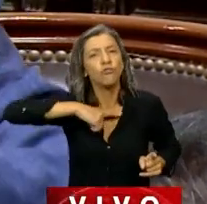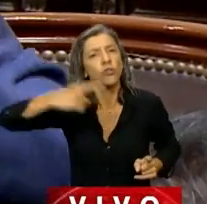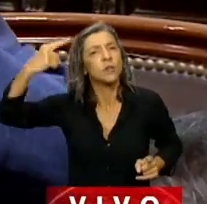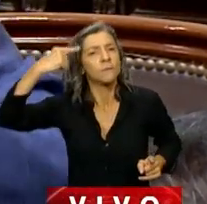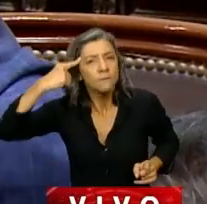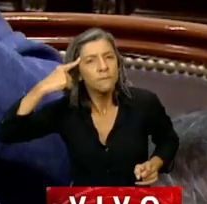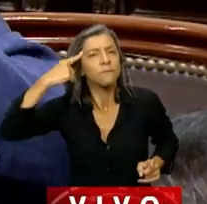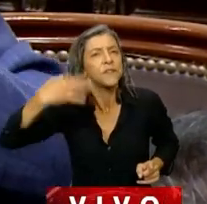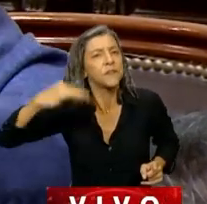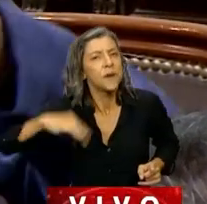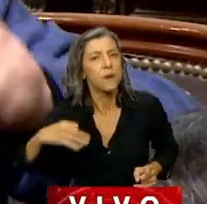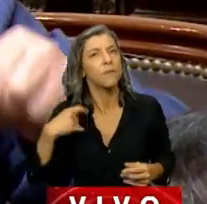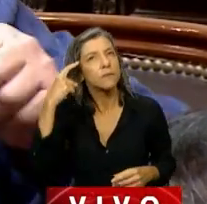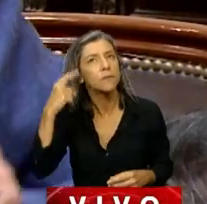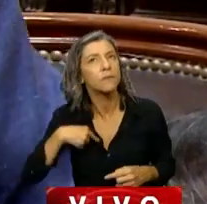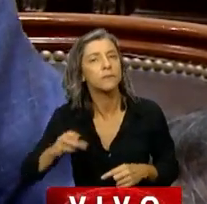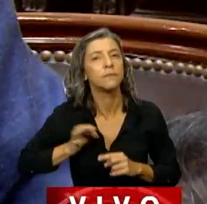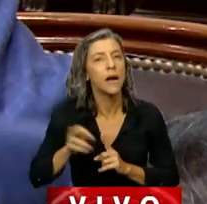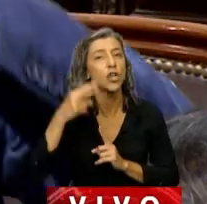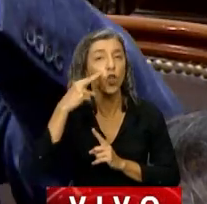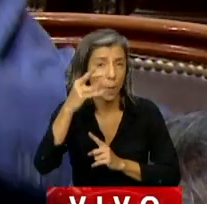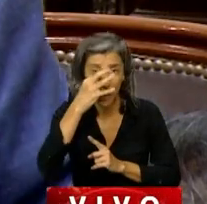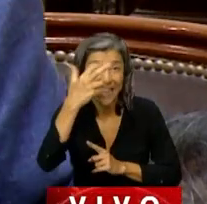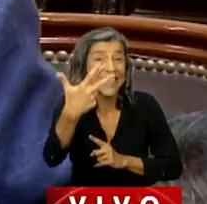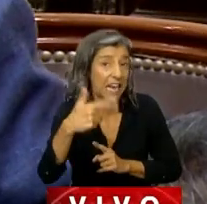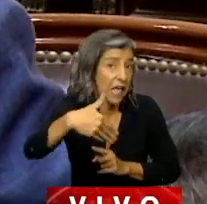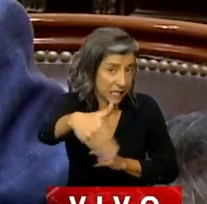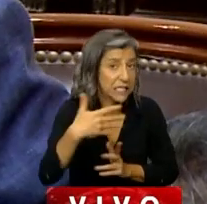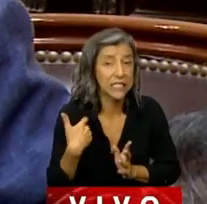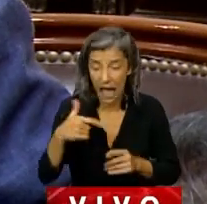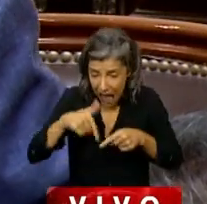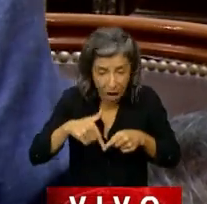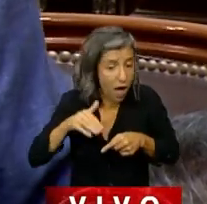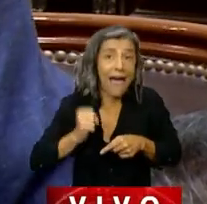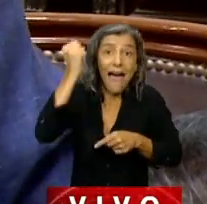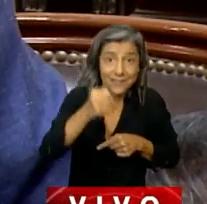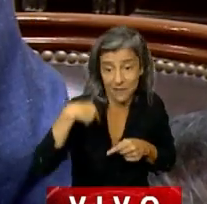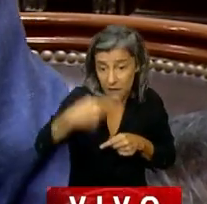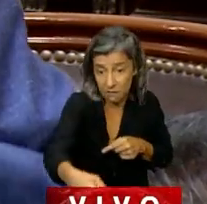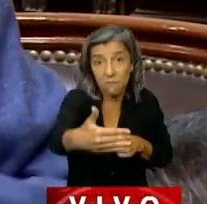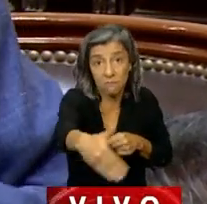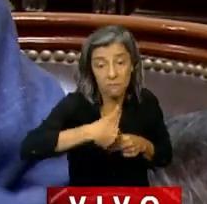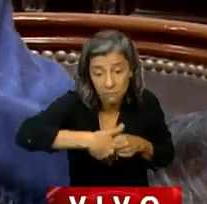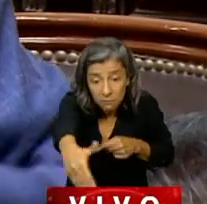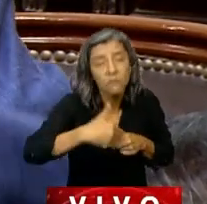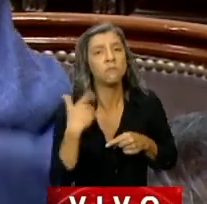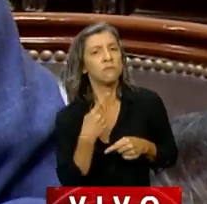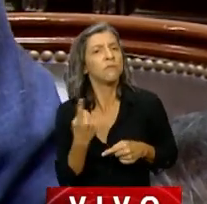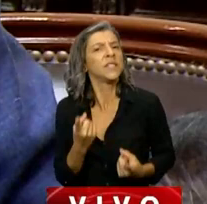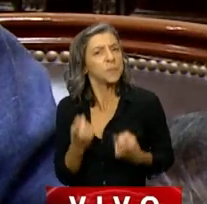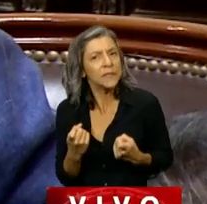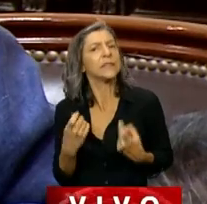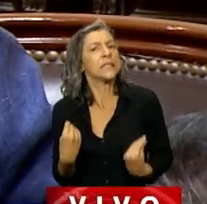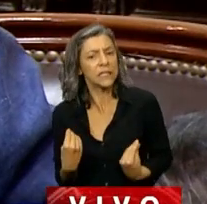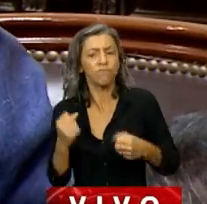tenemos todavía por delante hasta el 2023, los que estamos aquí sentados y algunos muchos más, la necesidad de que este Parlamento esté a la altura de